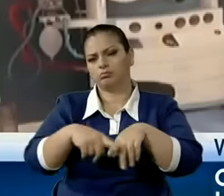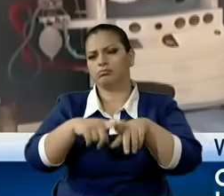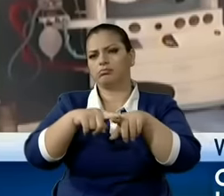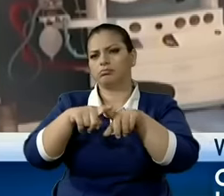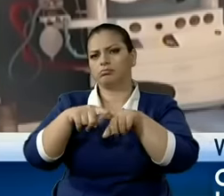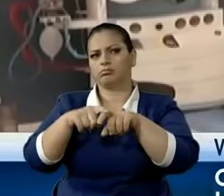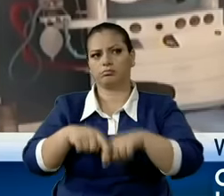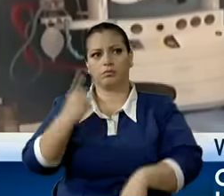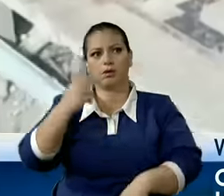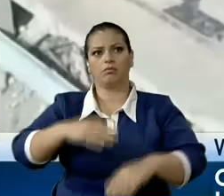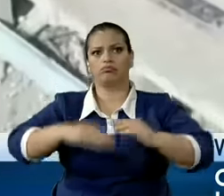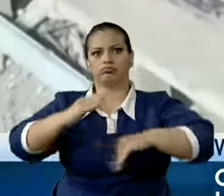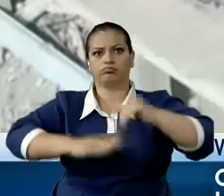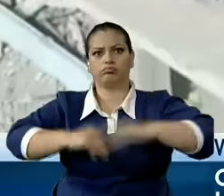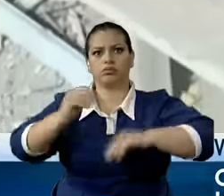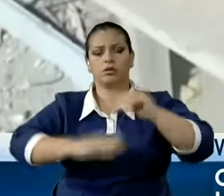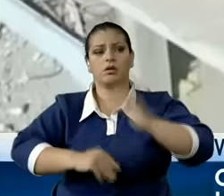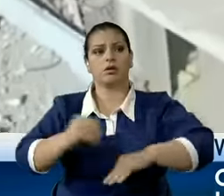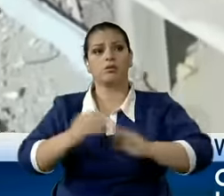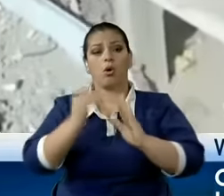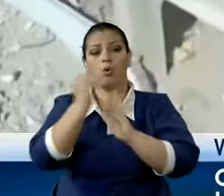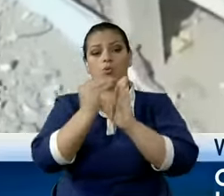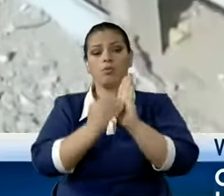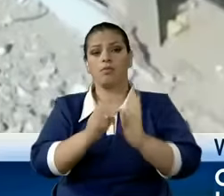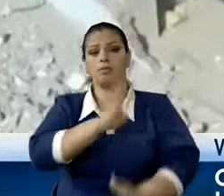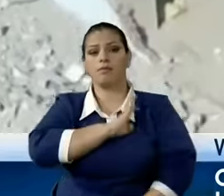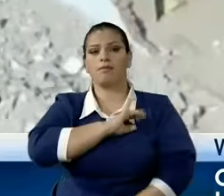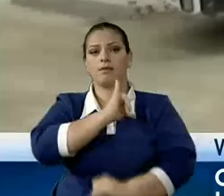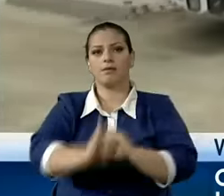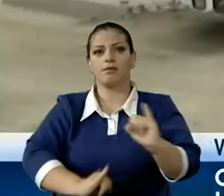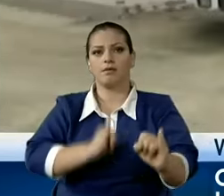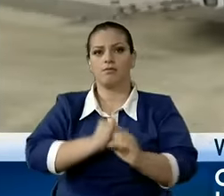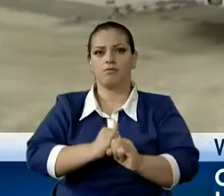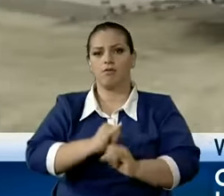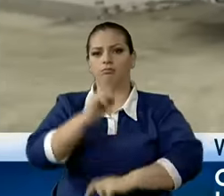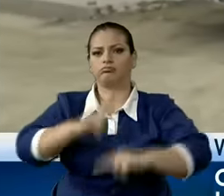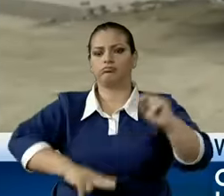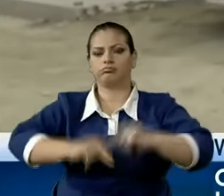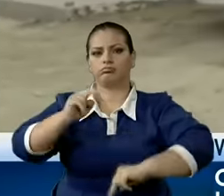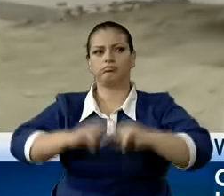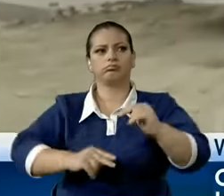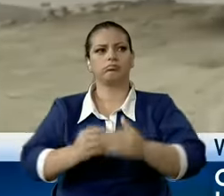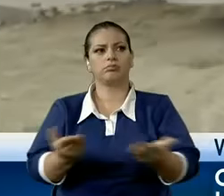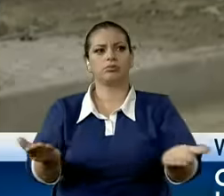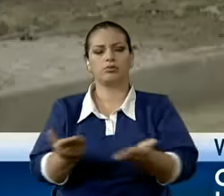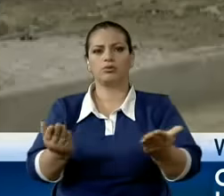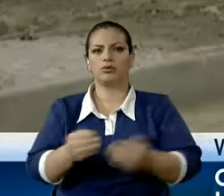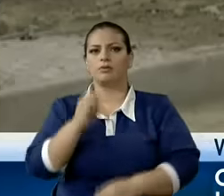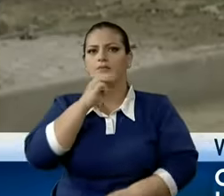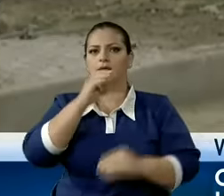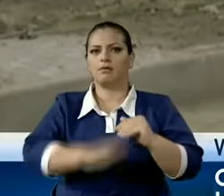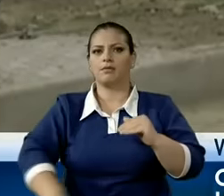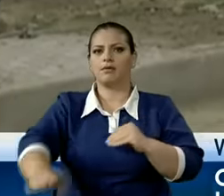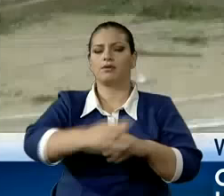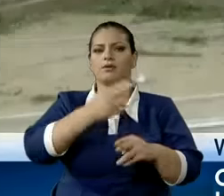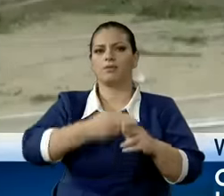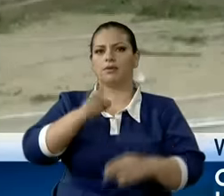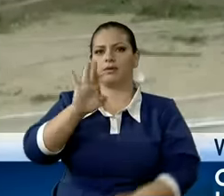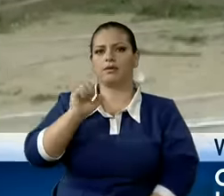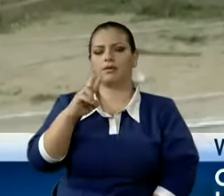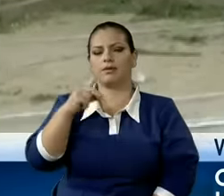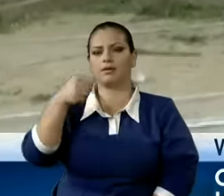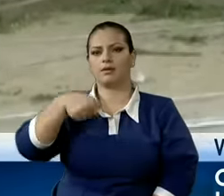técnicas internacionales. El hospital anterior colapsó por el terremoto. Estaba ubicado en la parroquia Tarqui, una de las zonas más afectadas. En esta